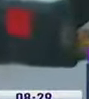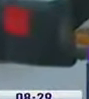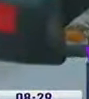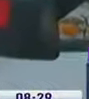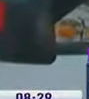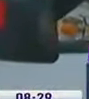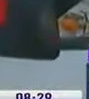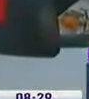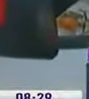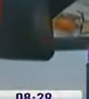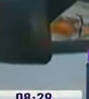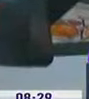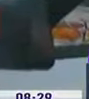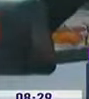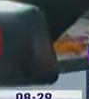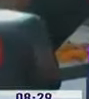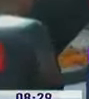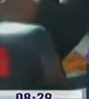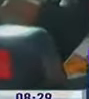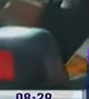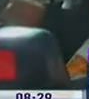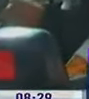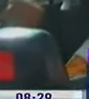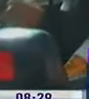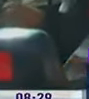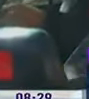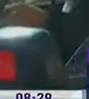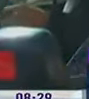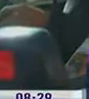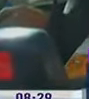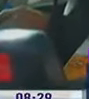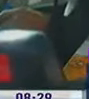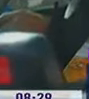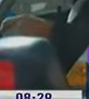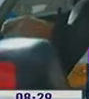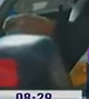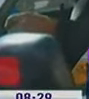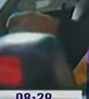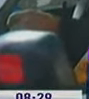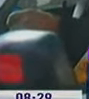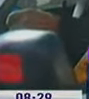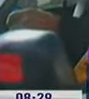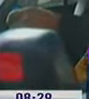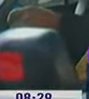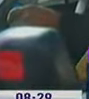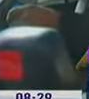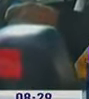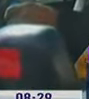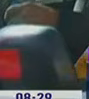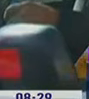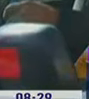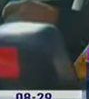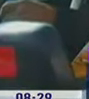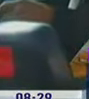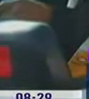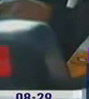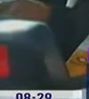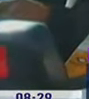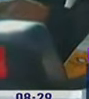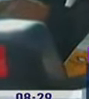Jati Batibán, segundo Serafín, segundo Serafín. ¿Ah? Toda la vida me dice segundo. Wow. ¿Segundo con pollo o sin pollo? No